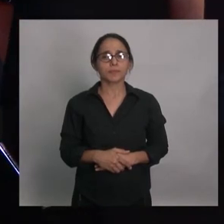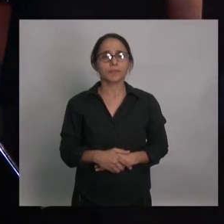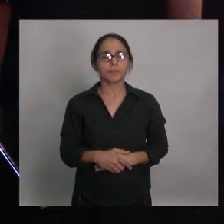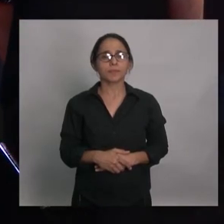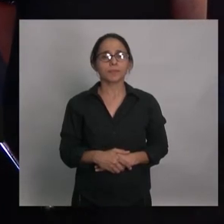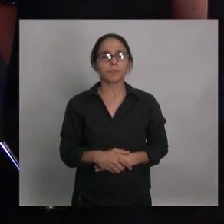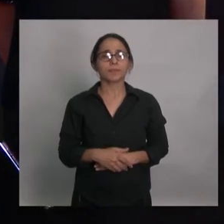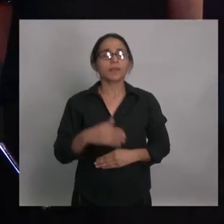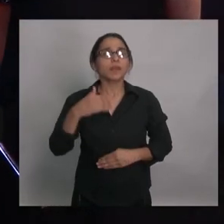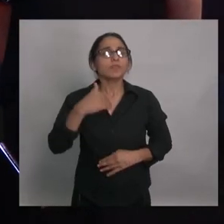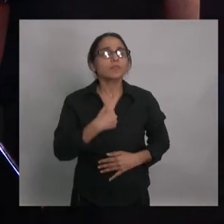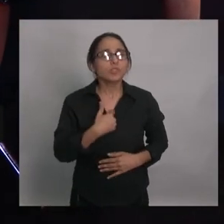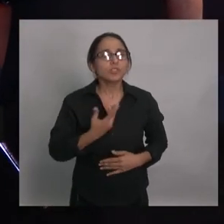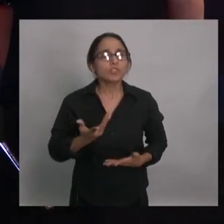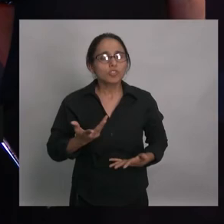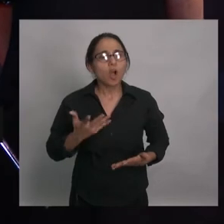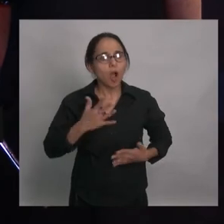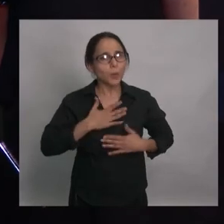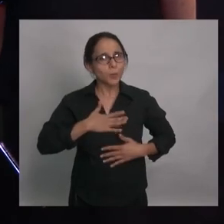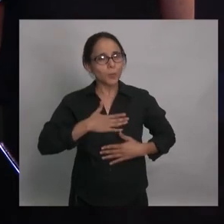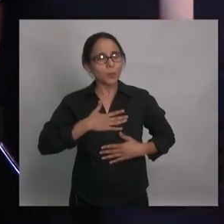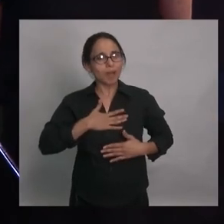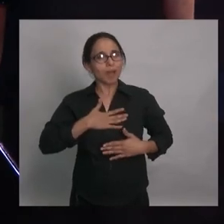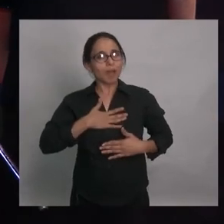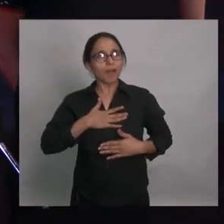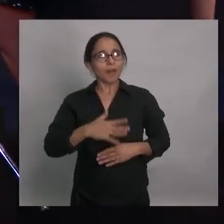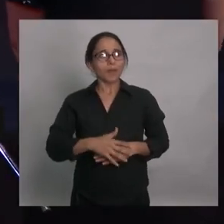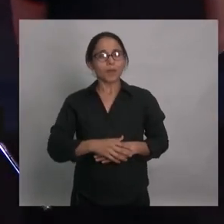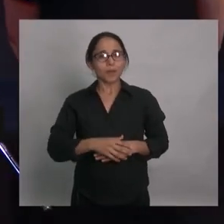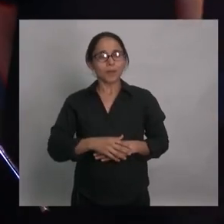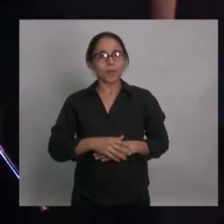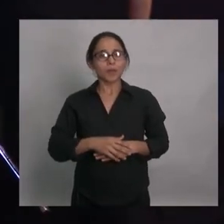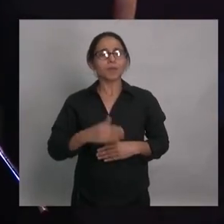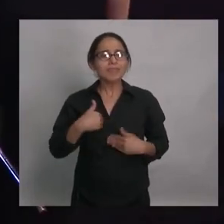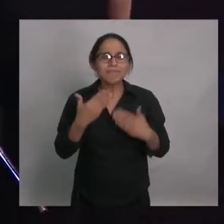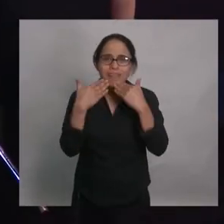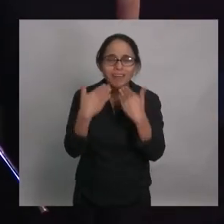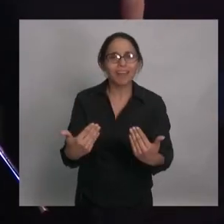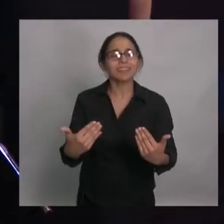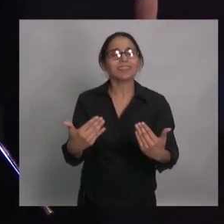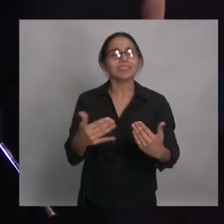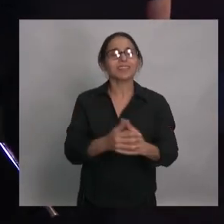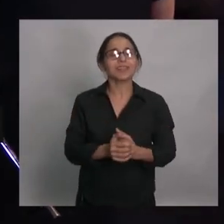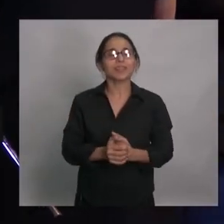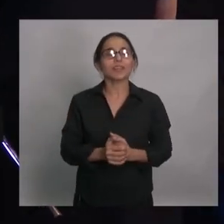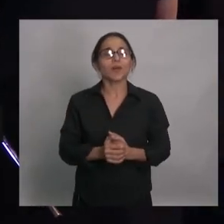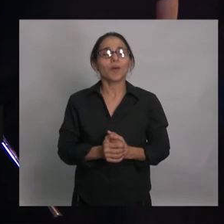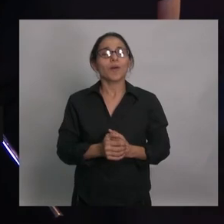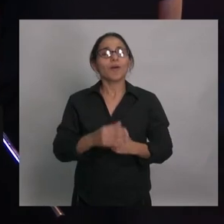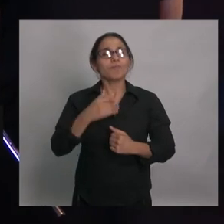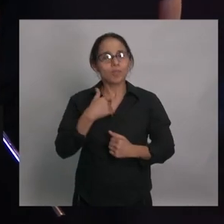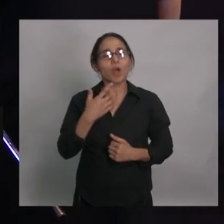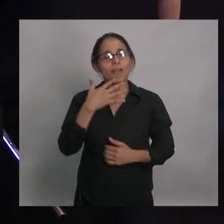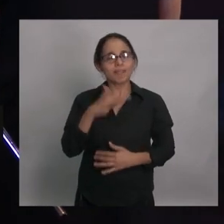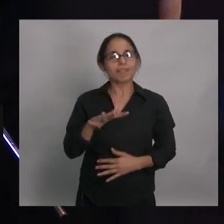estoy sumamente a un grado y muy agradecido yo entiendo que